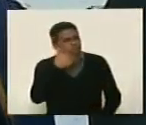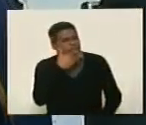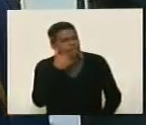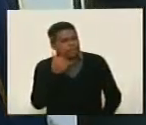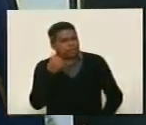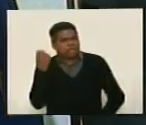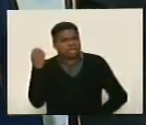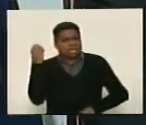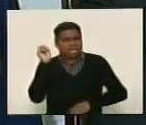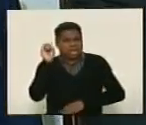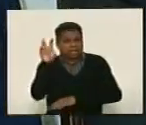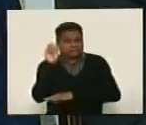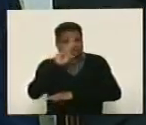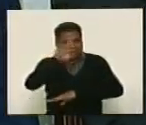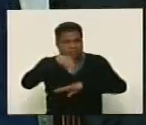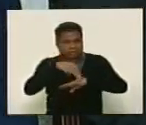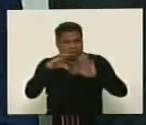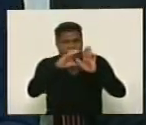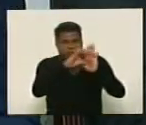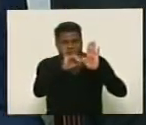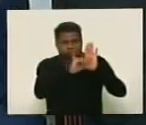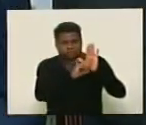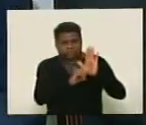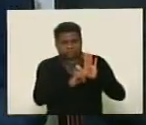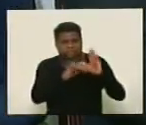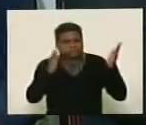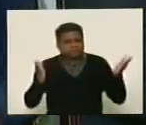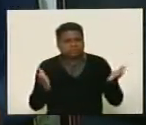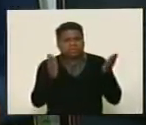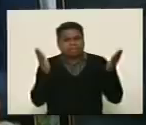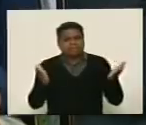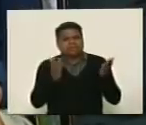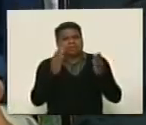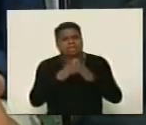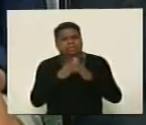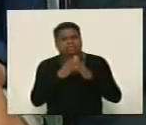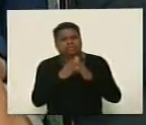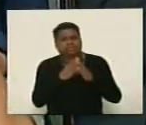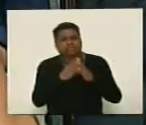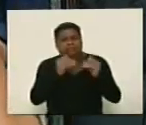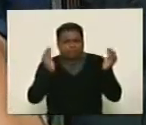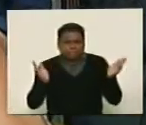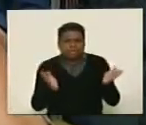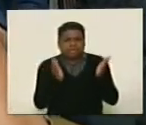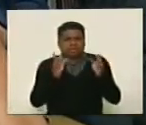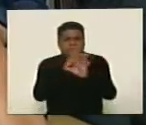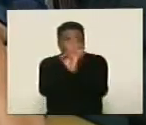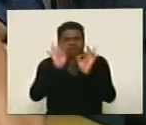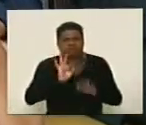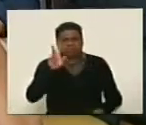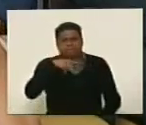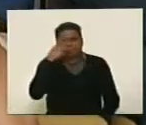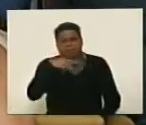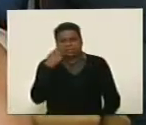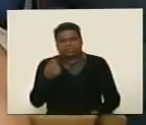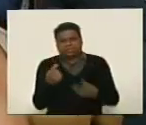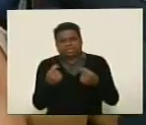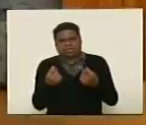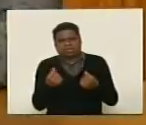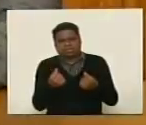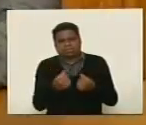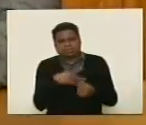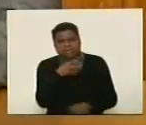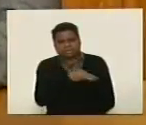con la activación de esta criptomoneda, junto a las acciones que venimos impulsando en materia política, económica